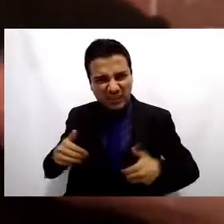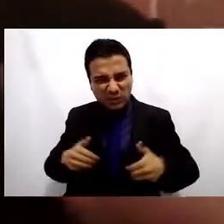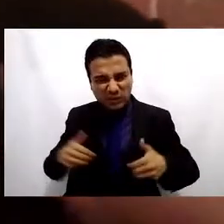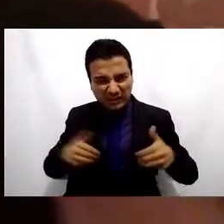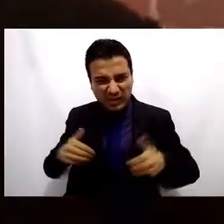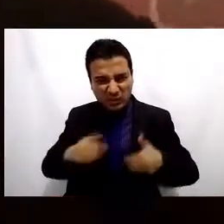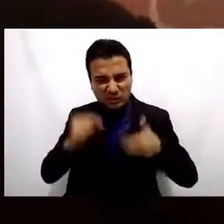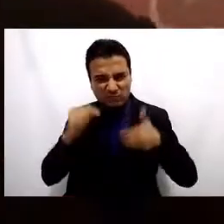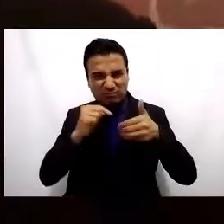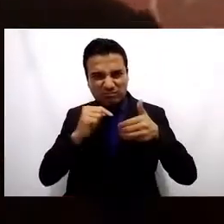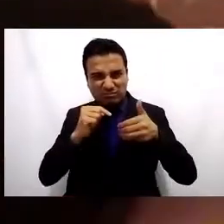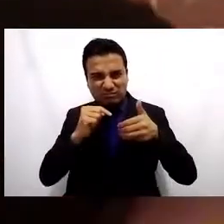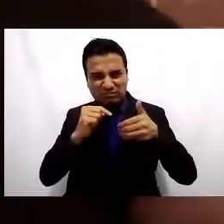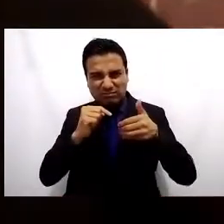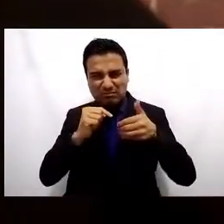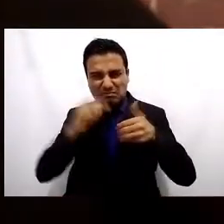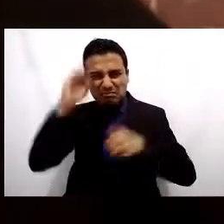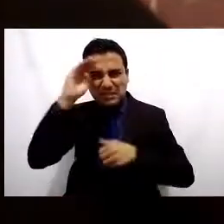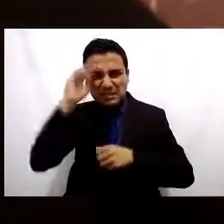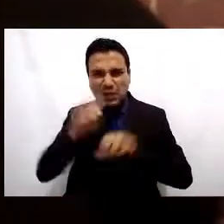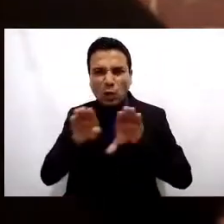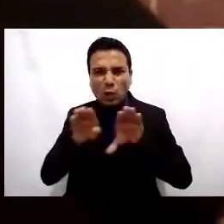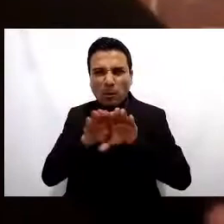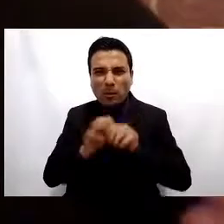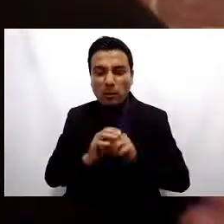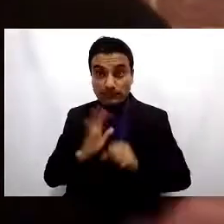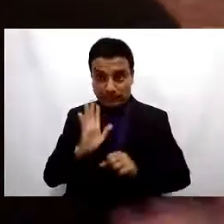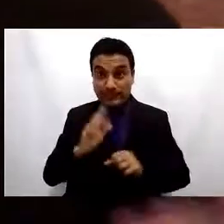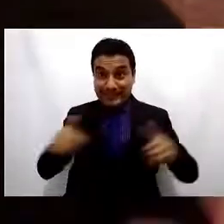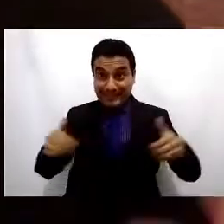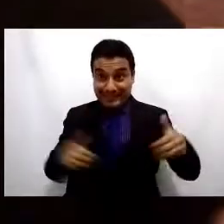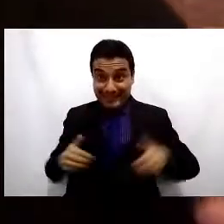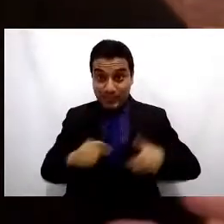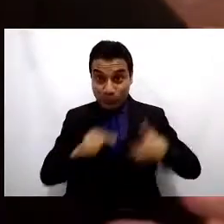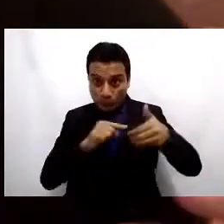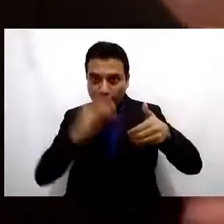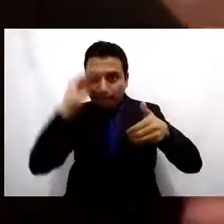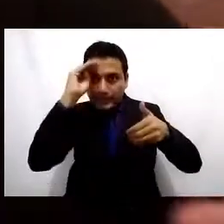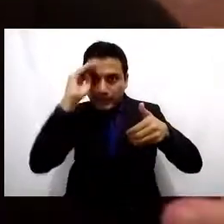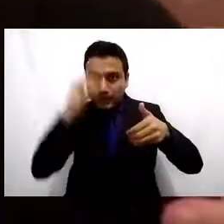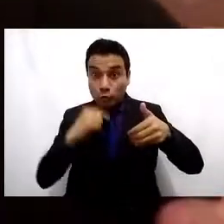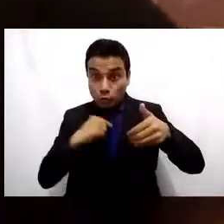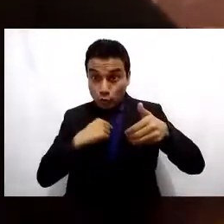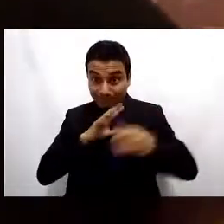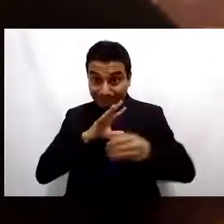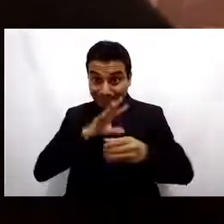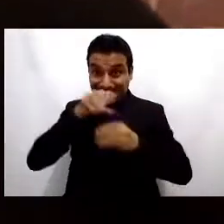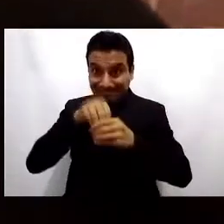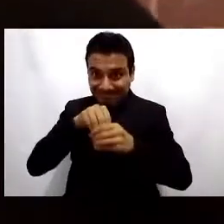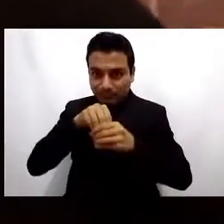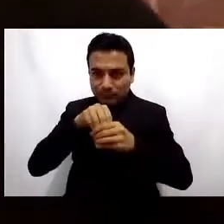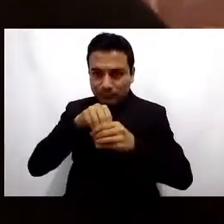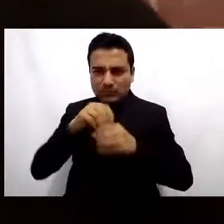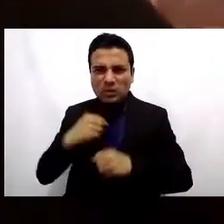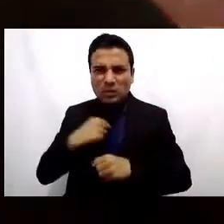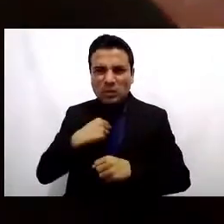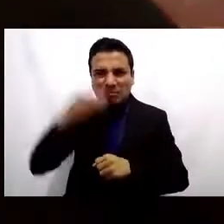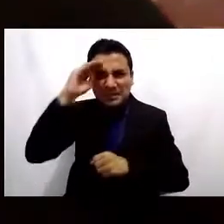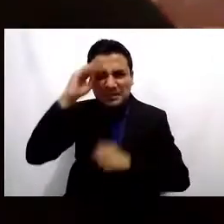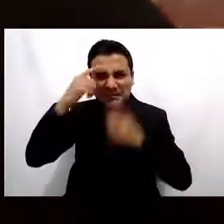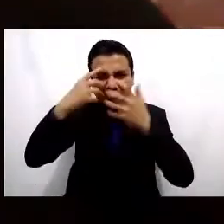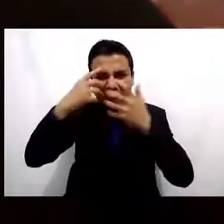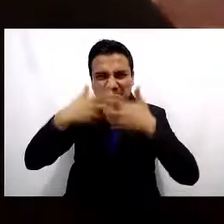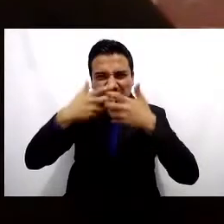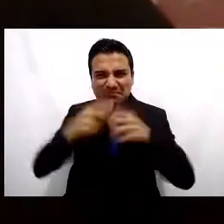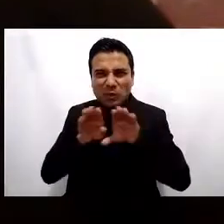pienso yo a través del teatro. Si el teatro piensa y yo soy parte del teatro, ¿cómo se produce ese pensamiento? Yo desde hace muchos